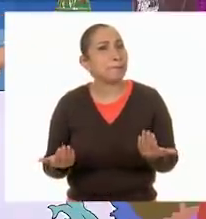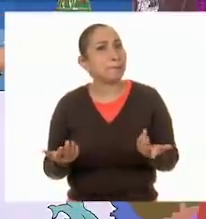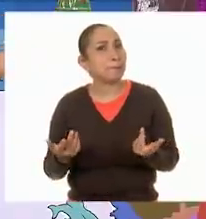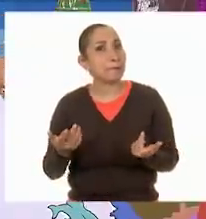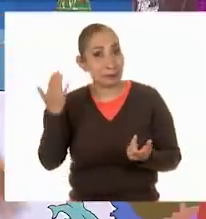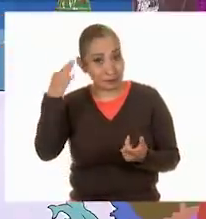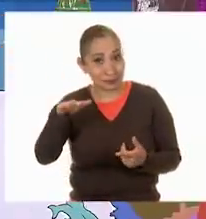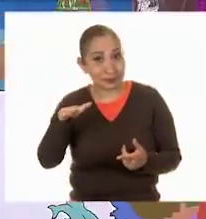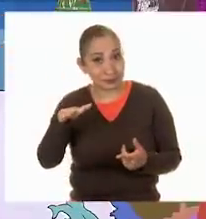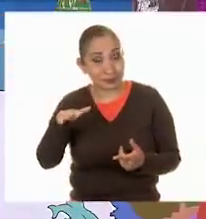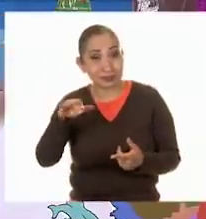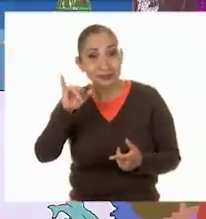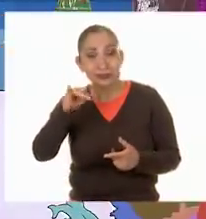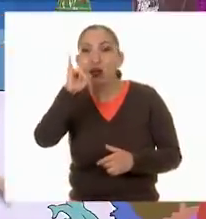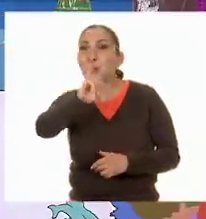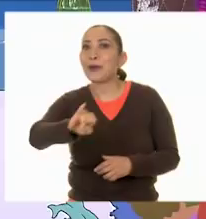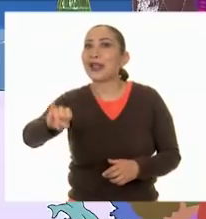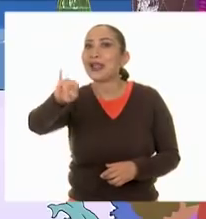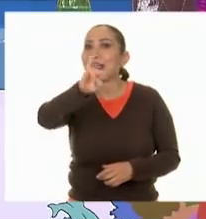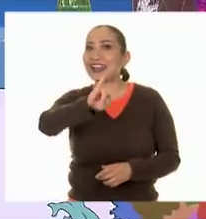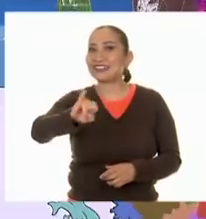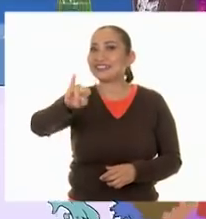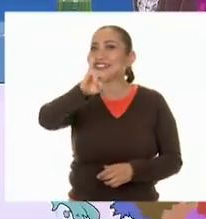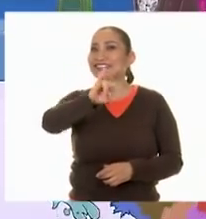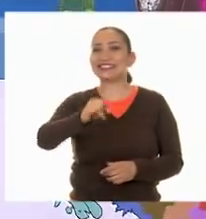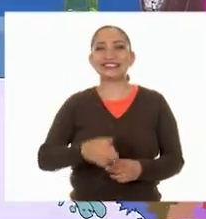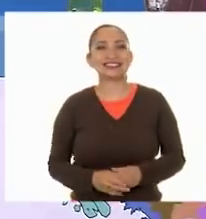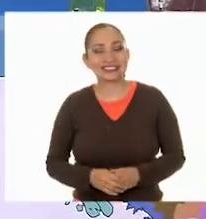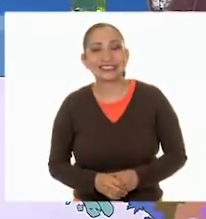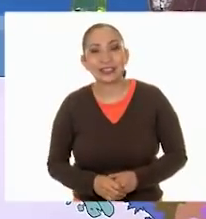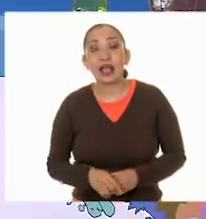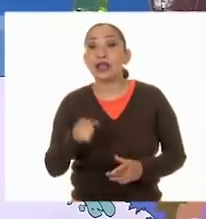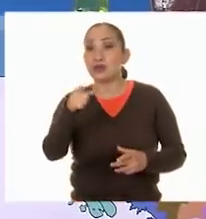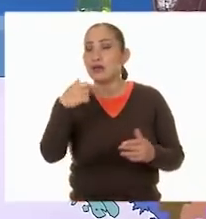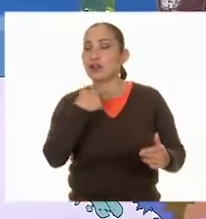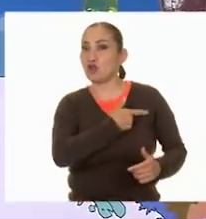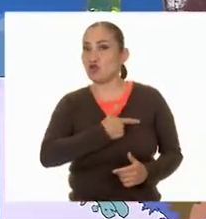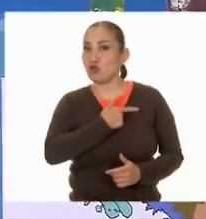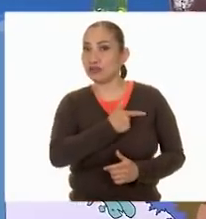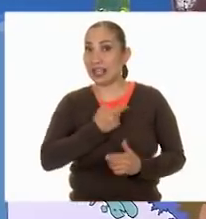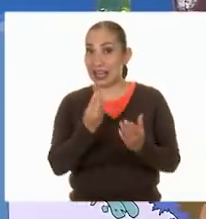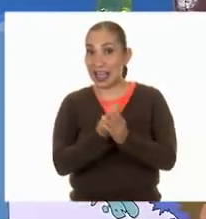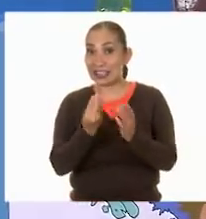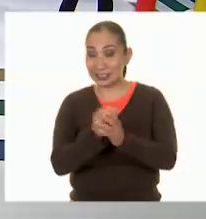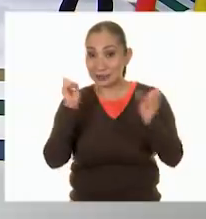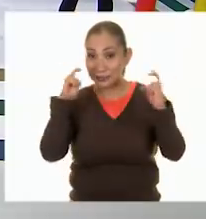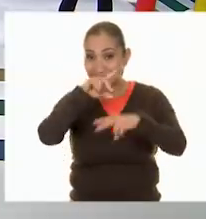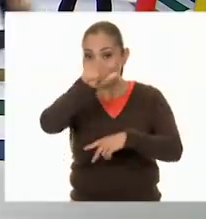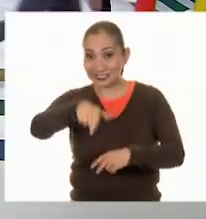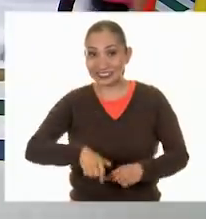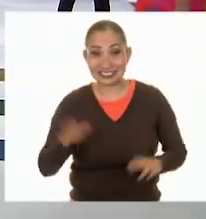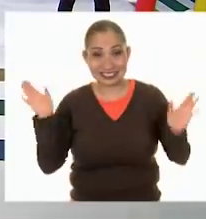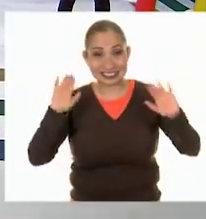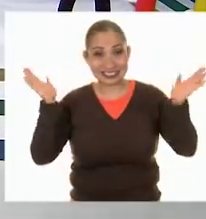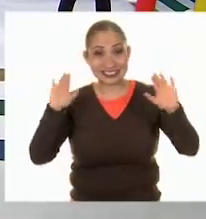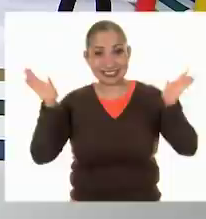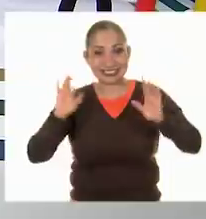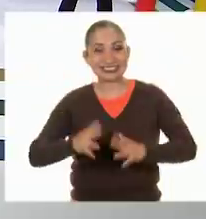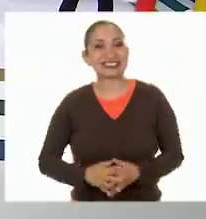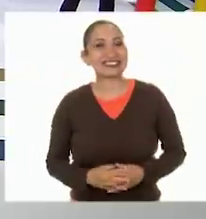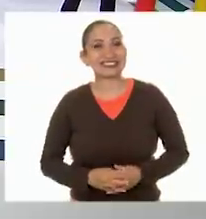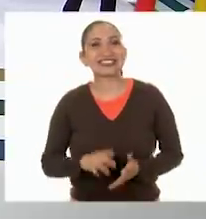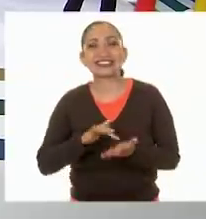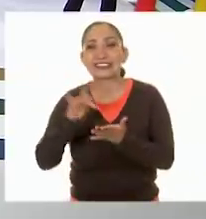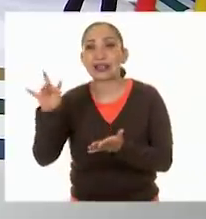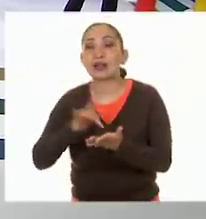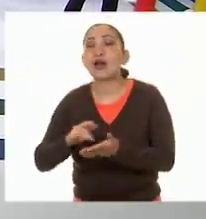Así es. Hoy es jueves. Y que disfruten su sesión. Nos vemos al ratito. Adiós. Hasta luego, Larisa.